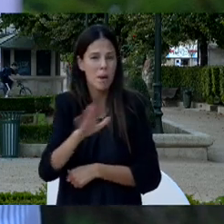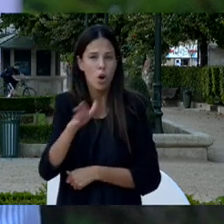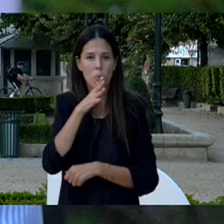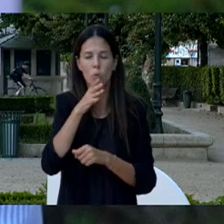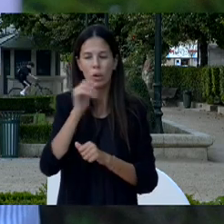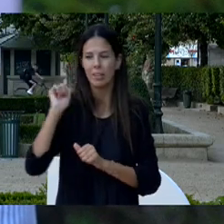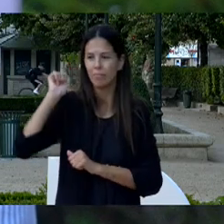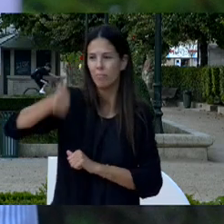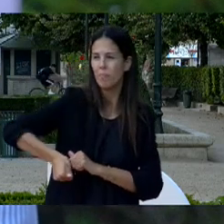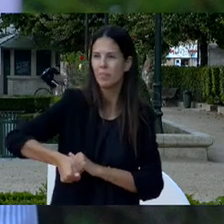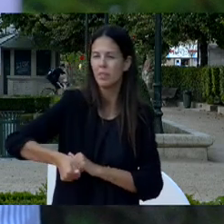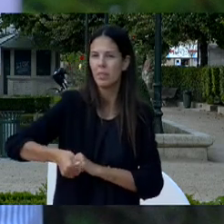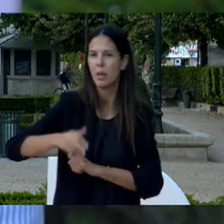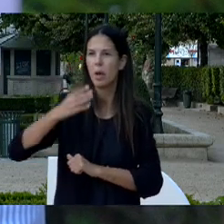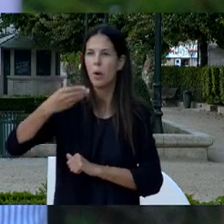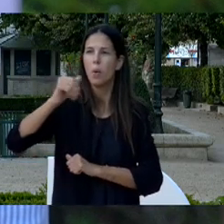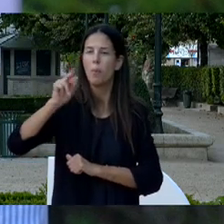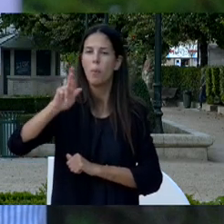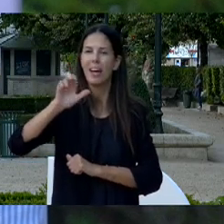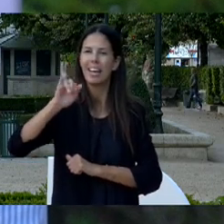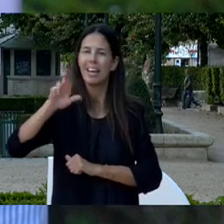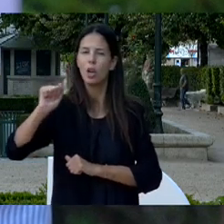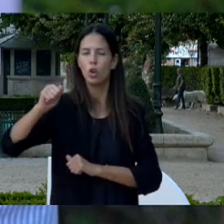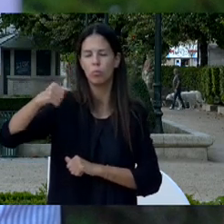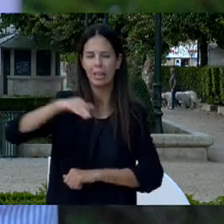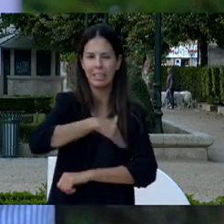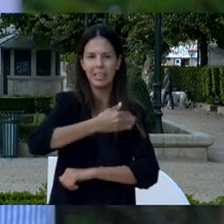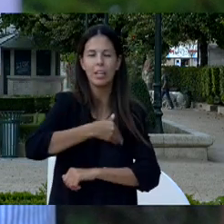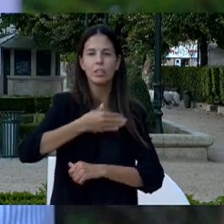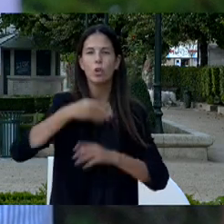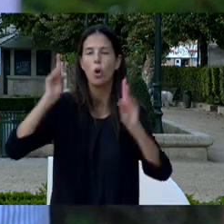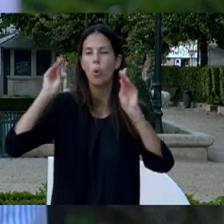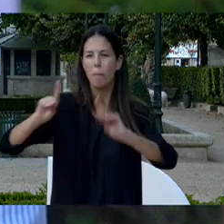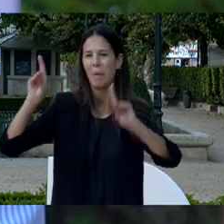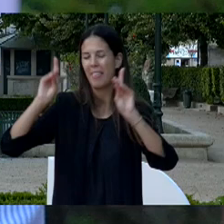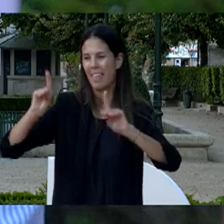posterior foi Herminio Barreiro, que foi catedrático de pedagoxía na